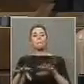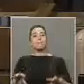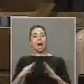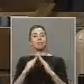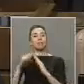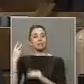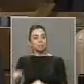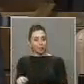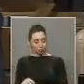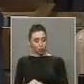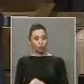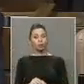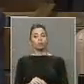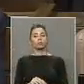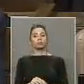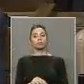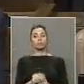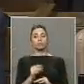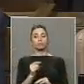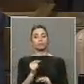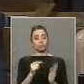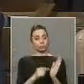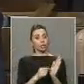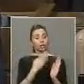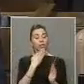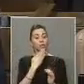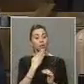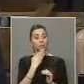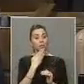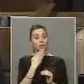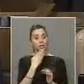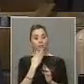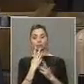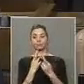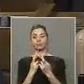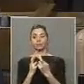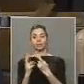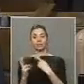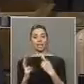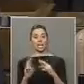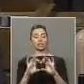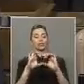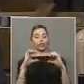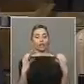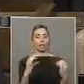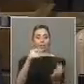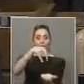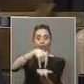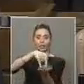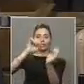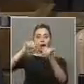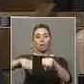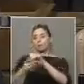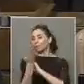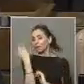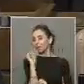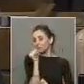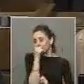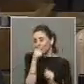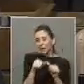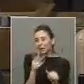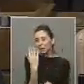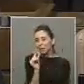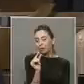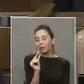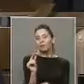tiene, señor presidente, mucha vigencia también con lo que esta Cámara y este Congreso aprobó hace poco tiempo atrás